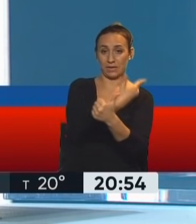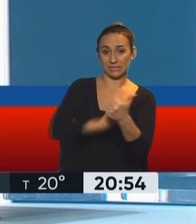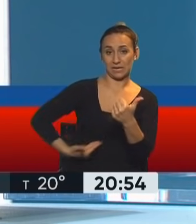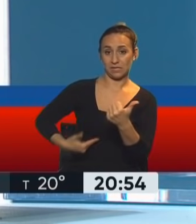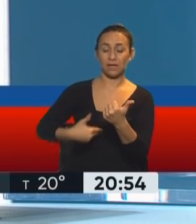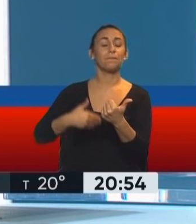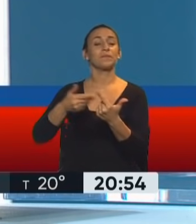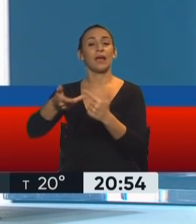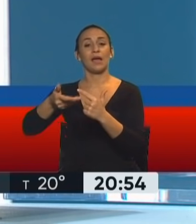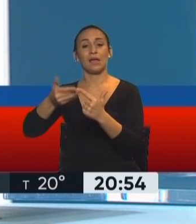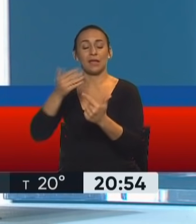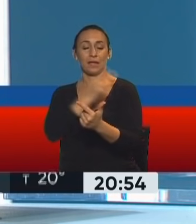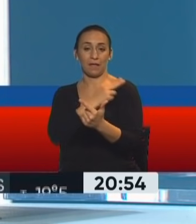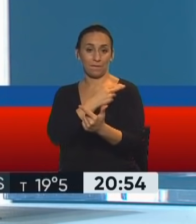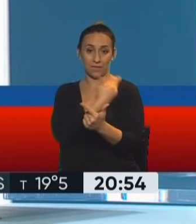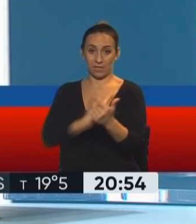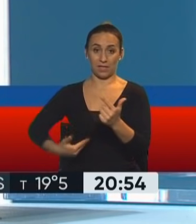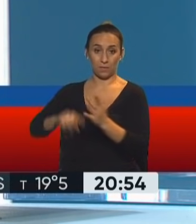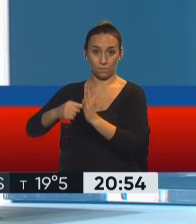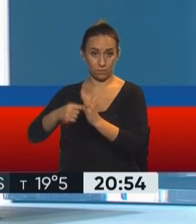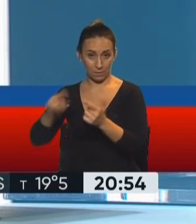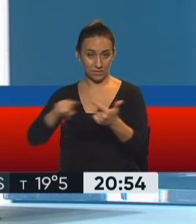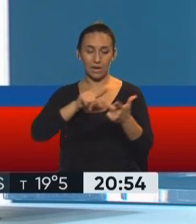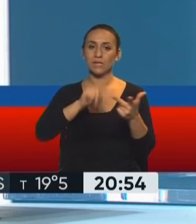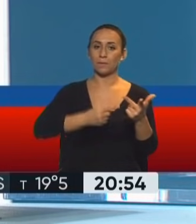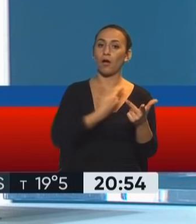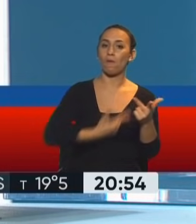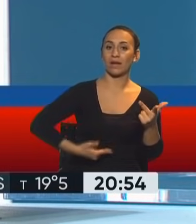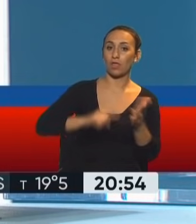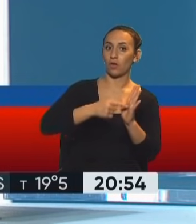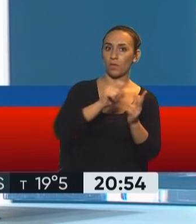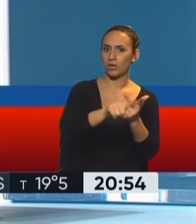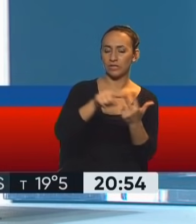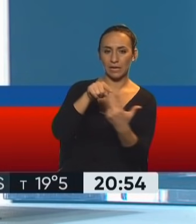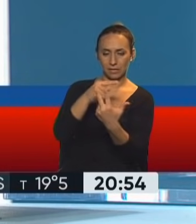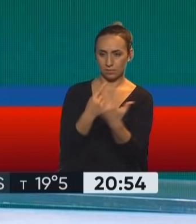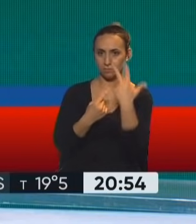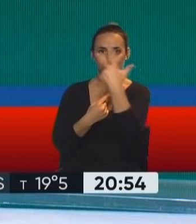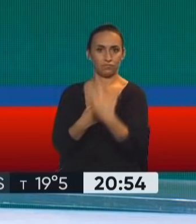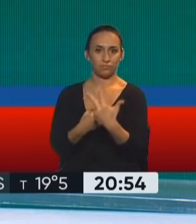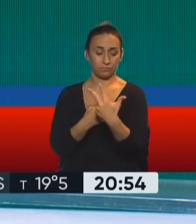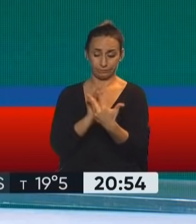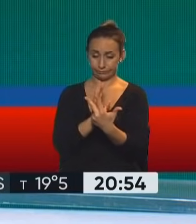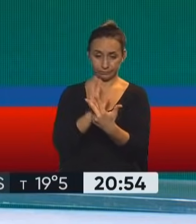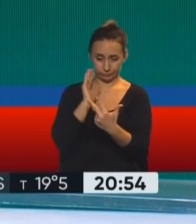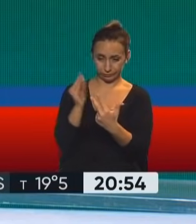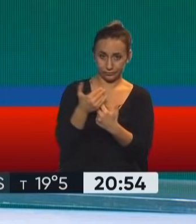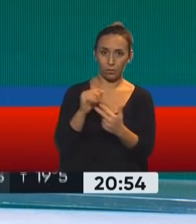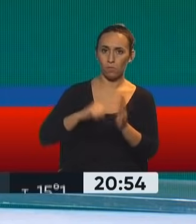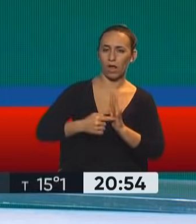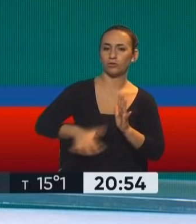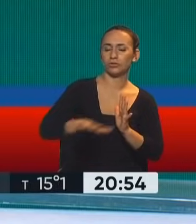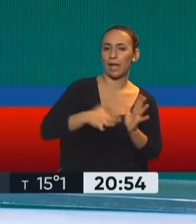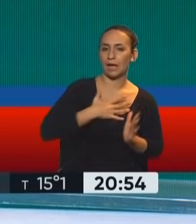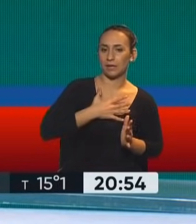de la provincia de Buenos Aires. Yo creo hasta que eso se tomó con centralismo. Los gobernadores, incluso los gobernadores, los